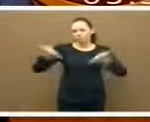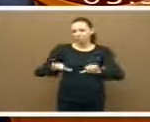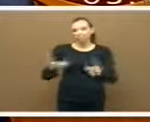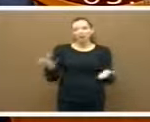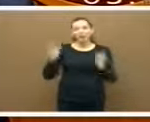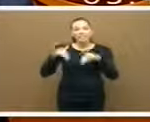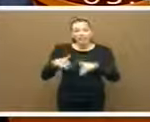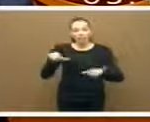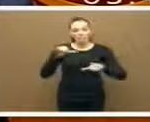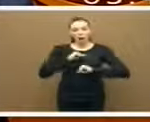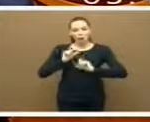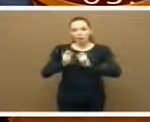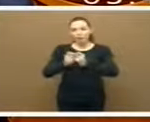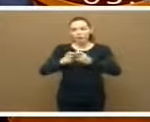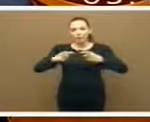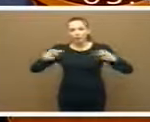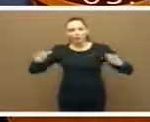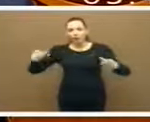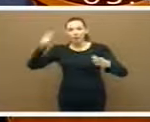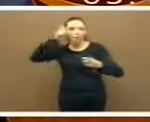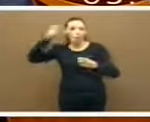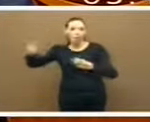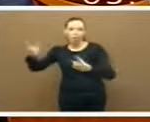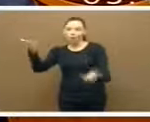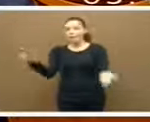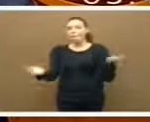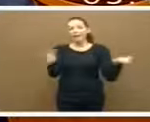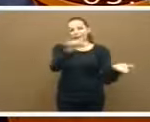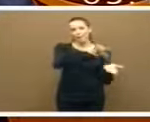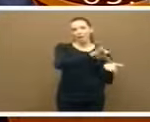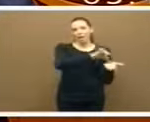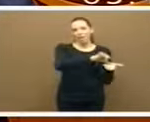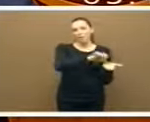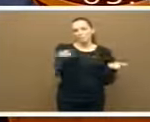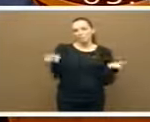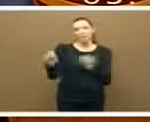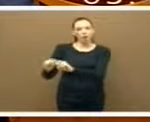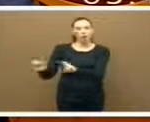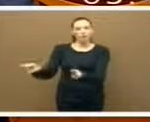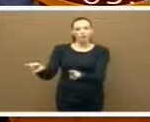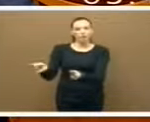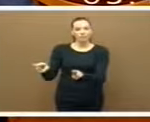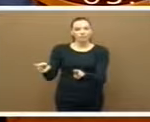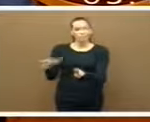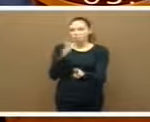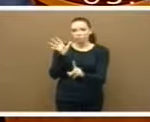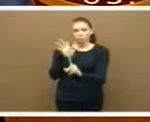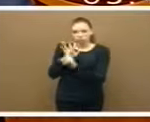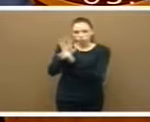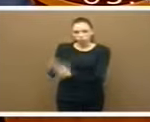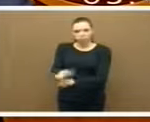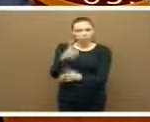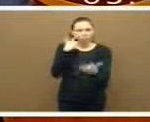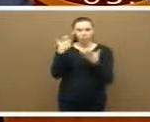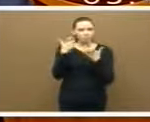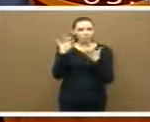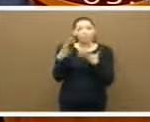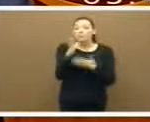en las zonas, en los pueblos pequeños, que en las ciudades. Están siendo realmente marginados, porque en estos pueblos son